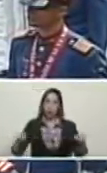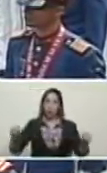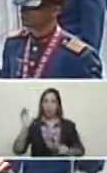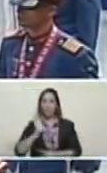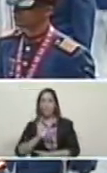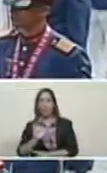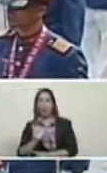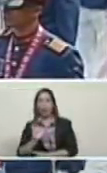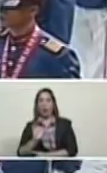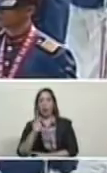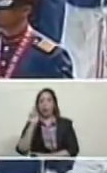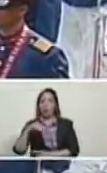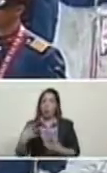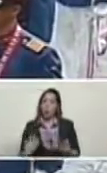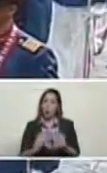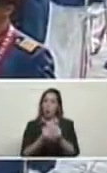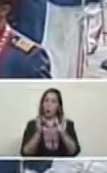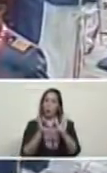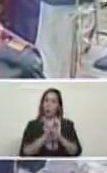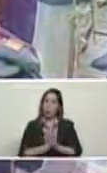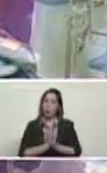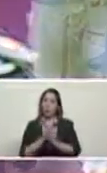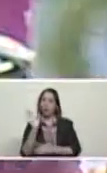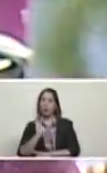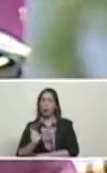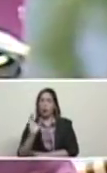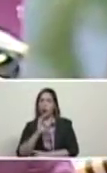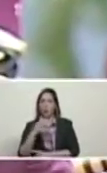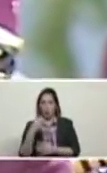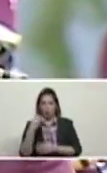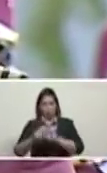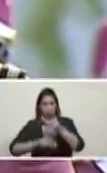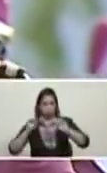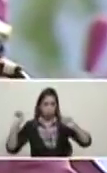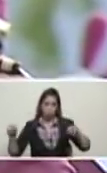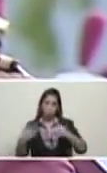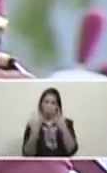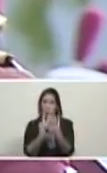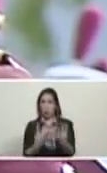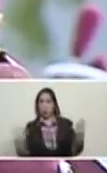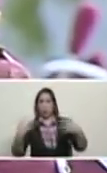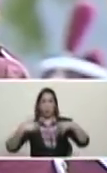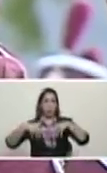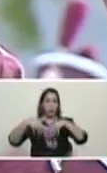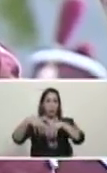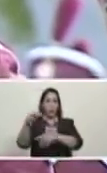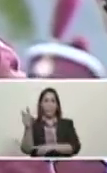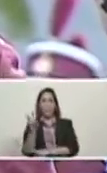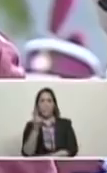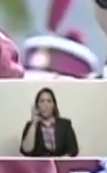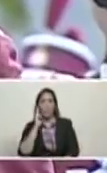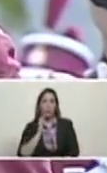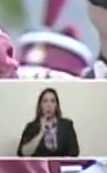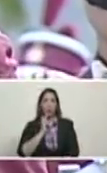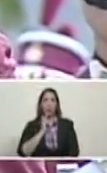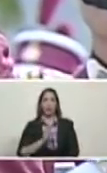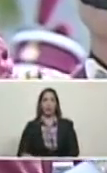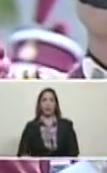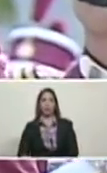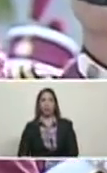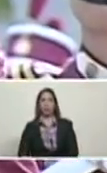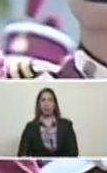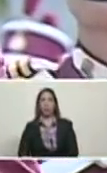del Carmen, a ti te ensalza el glorioso ejército bolivariano con sus soldados que prefieren mil veces la